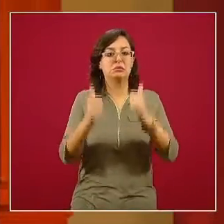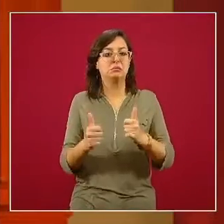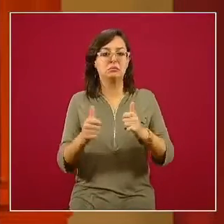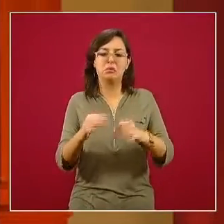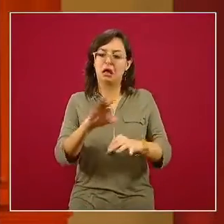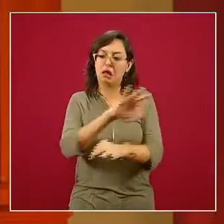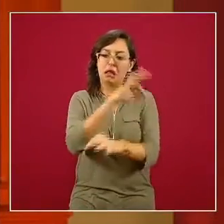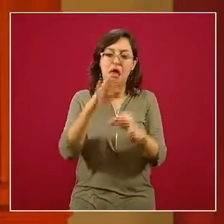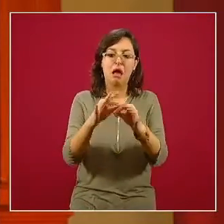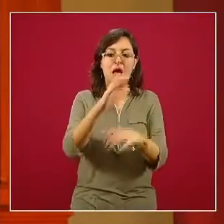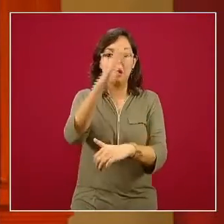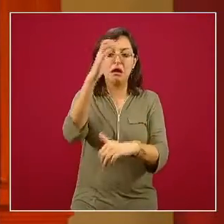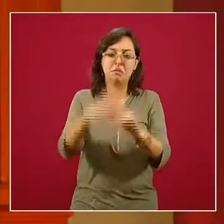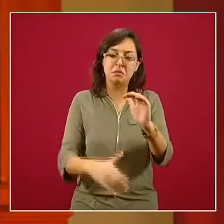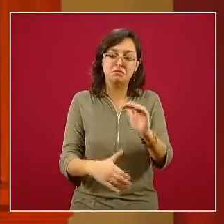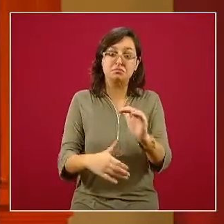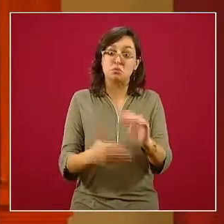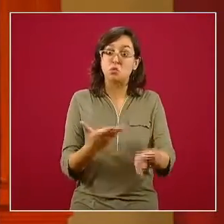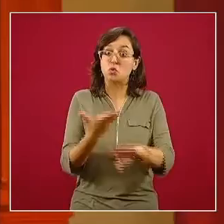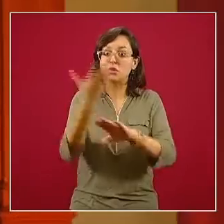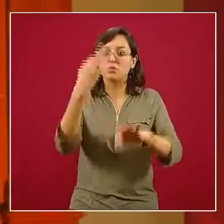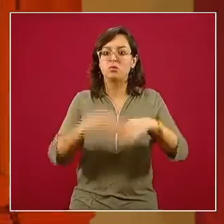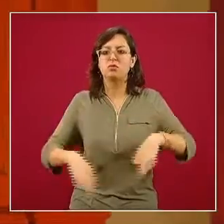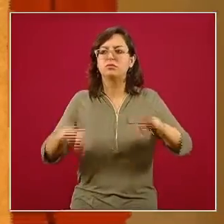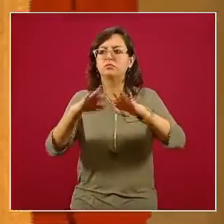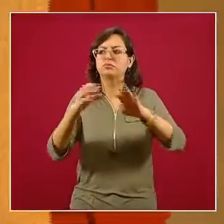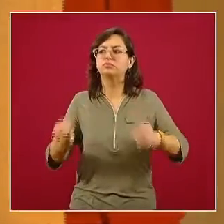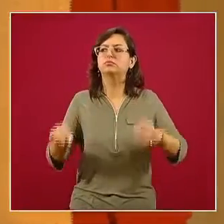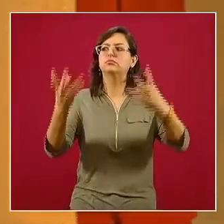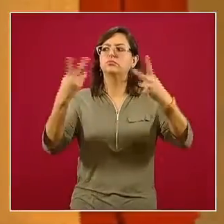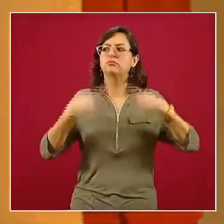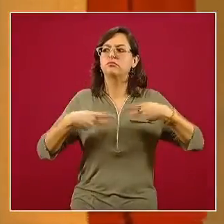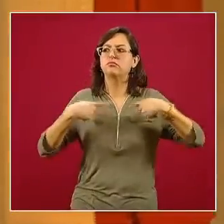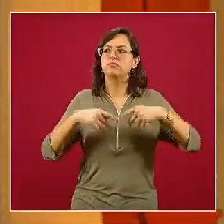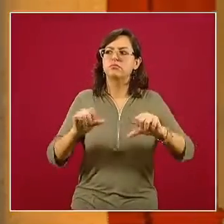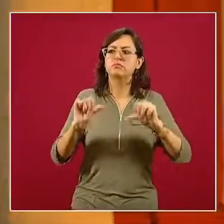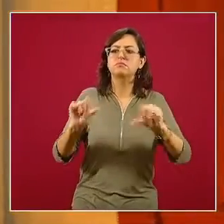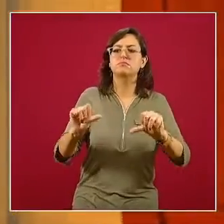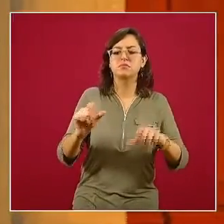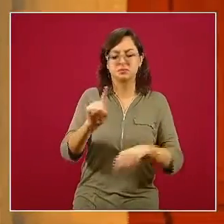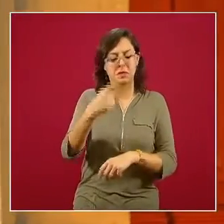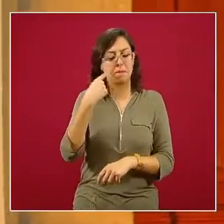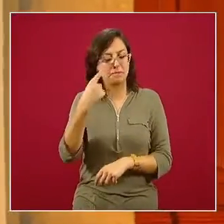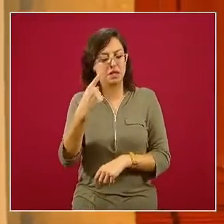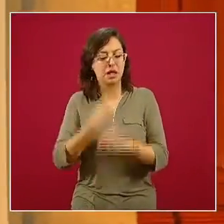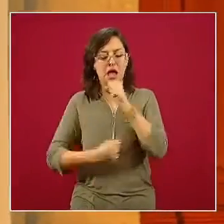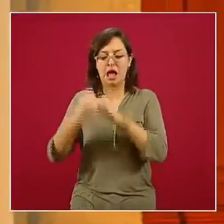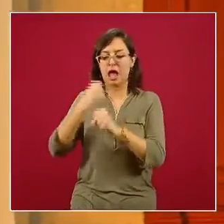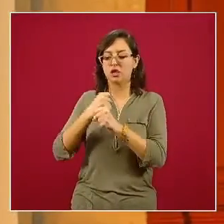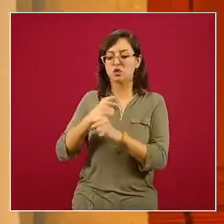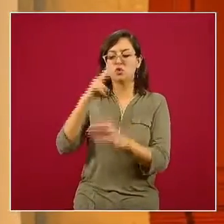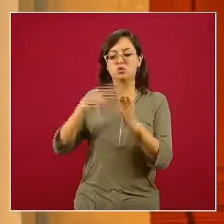Les pongo un ejemplo que conozco por haber sido partícipe del mismo, la pandemia de influenza 2009 en